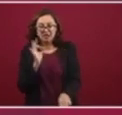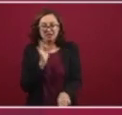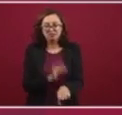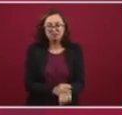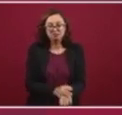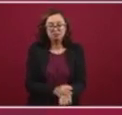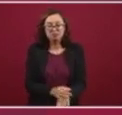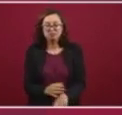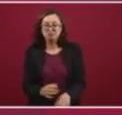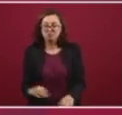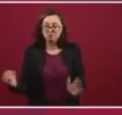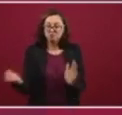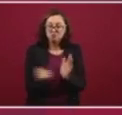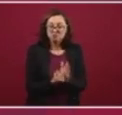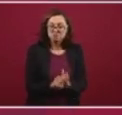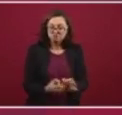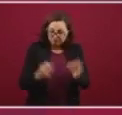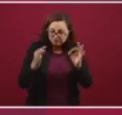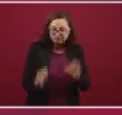Rolex.